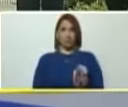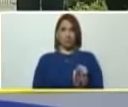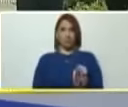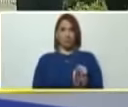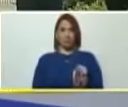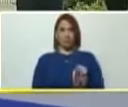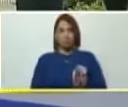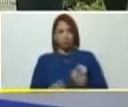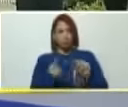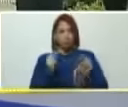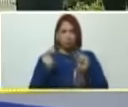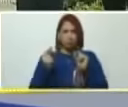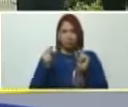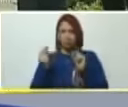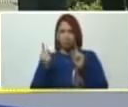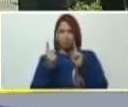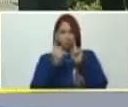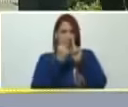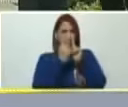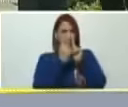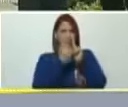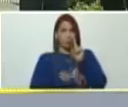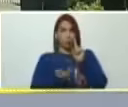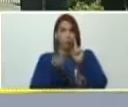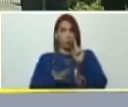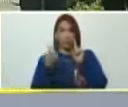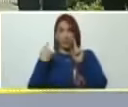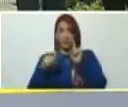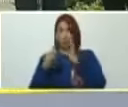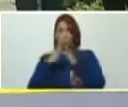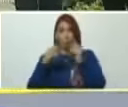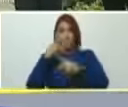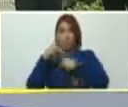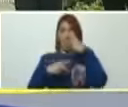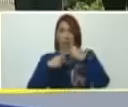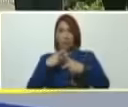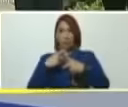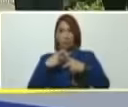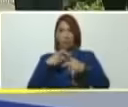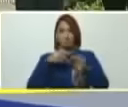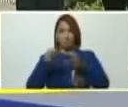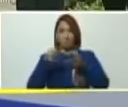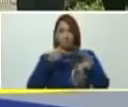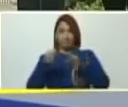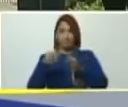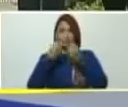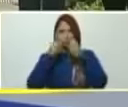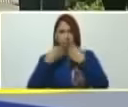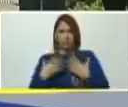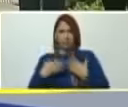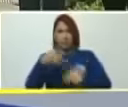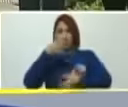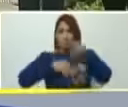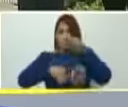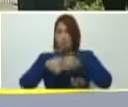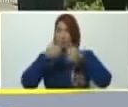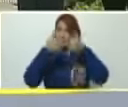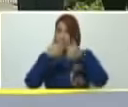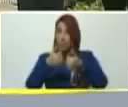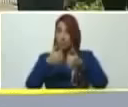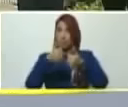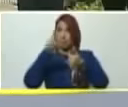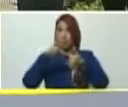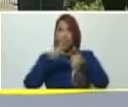conversadito. Es importante mantener todos estos planes, que los expliquen ustedes bien, me lo expliquen y